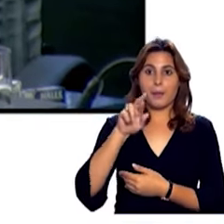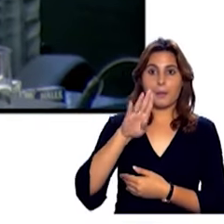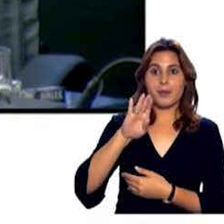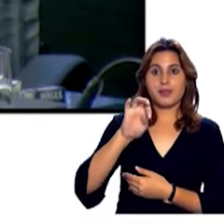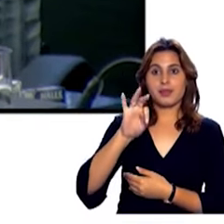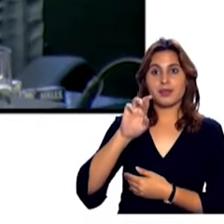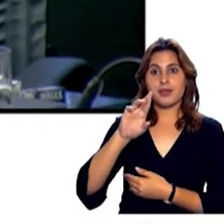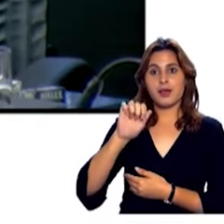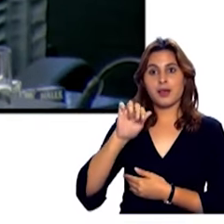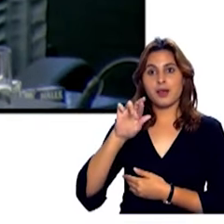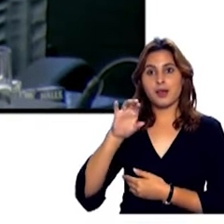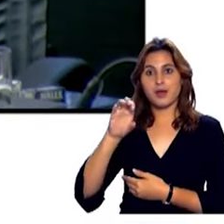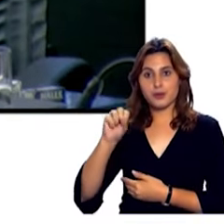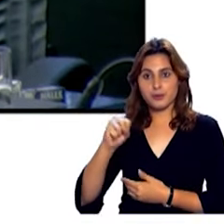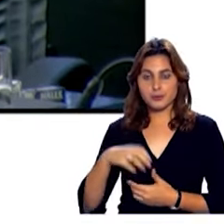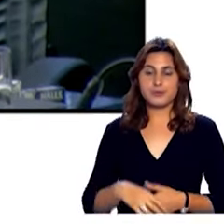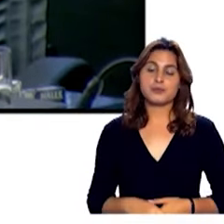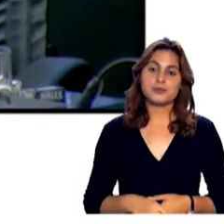Hao